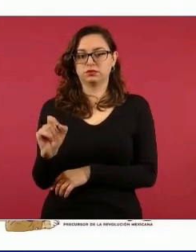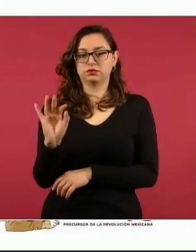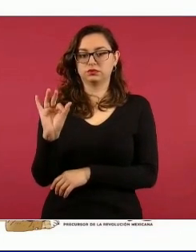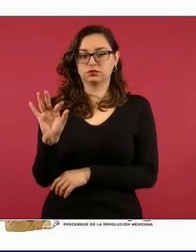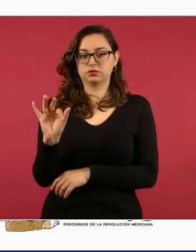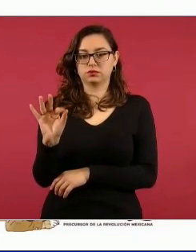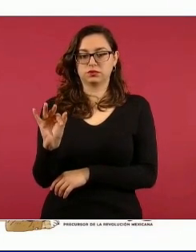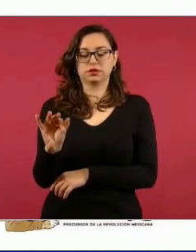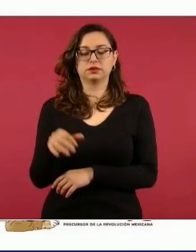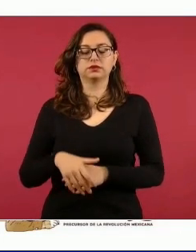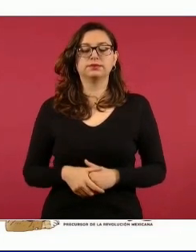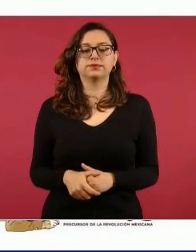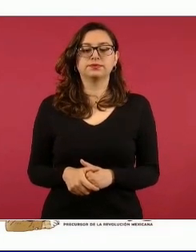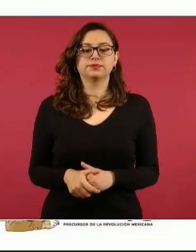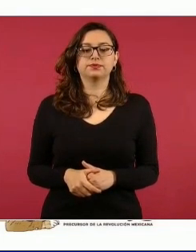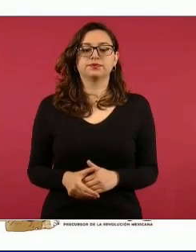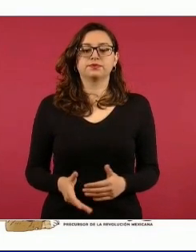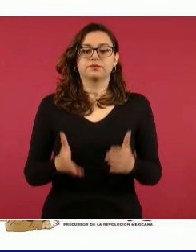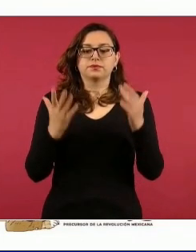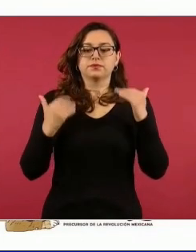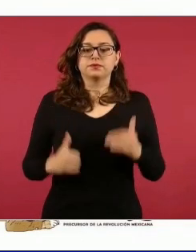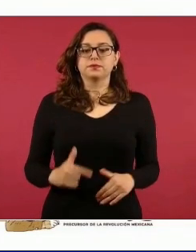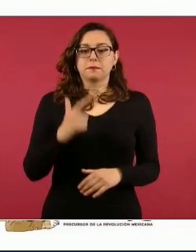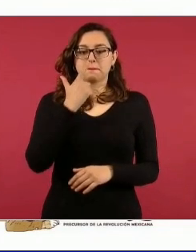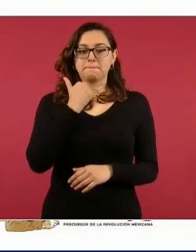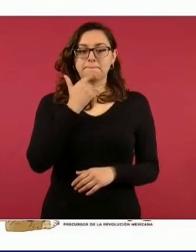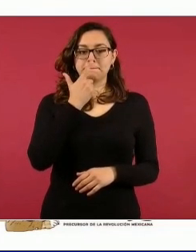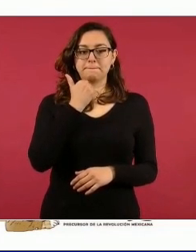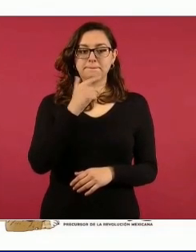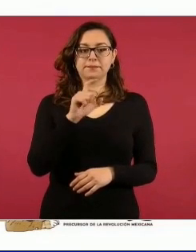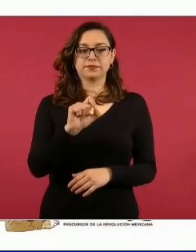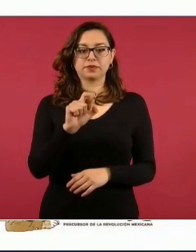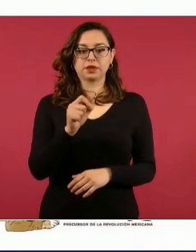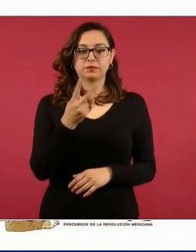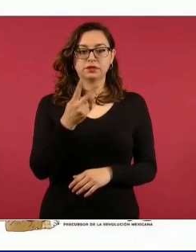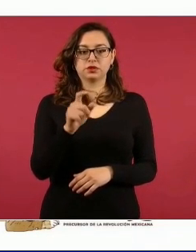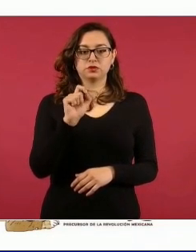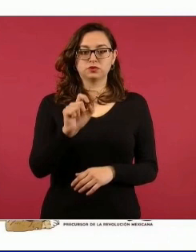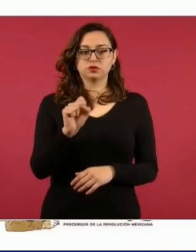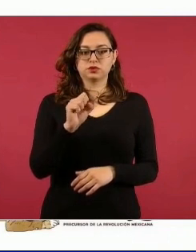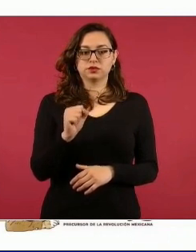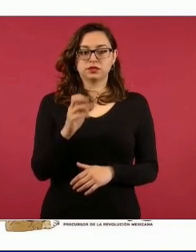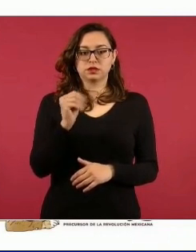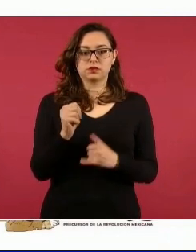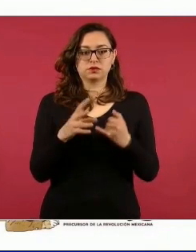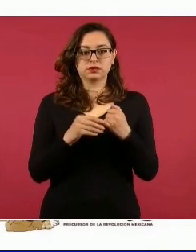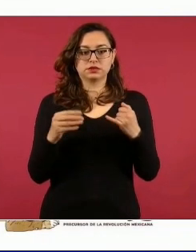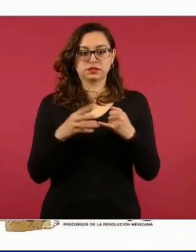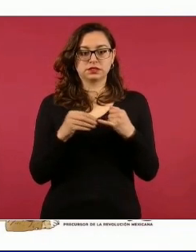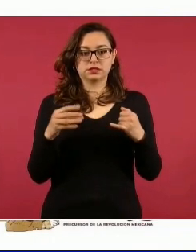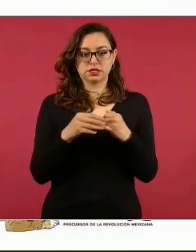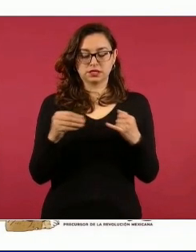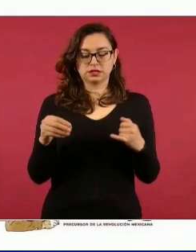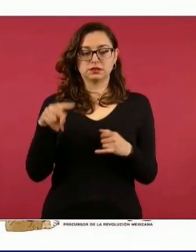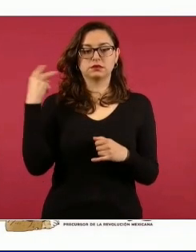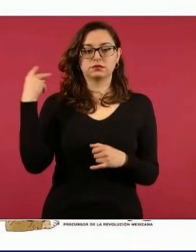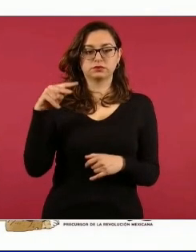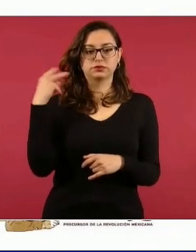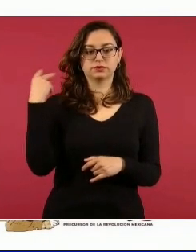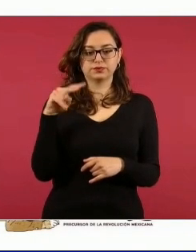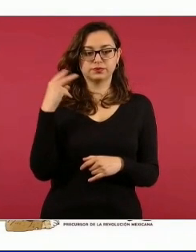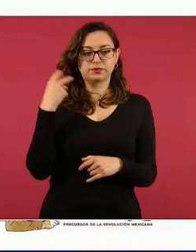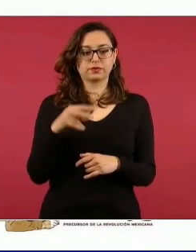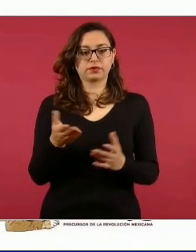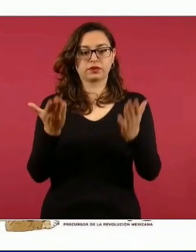Nuevo, Durango. Para la Premium, la más barata, 22 pesos 69 centavos de Servifácil en Agua Dulce, Veracruz,